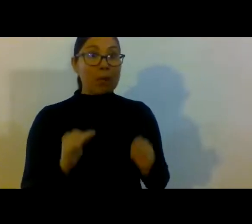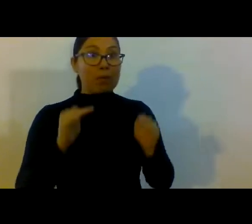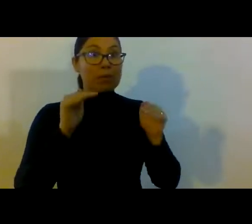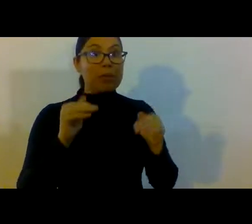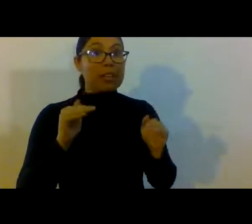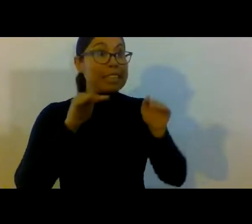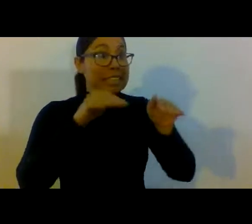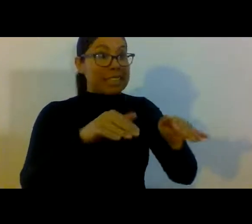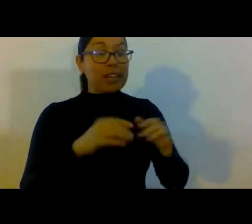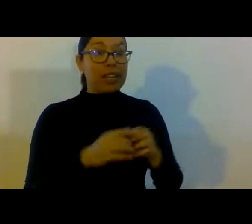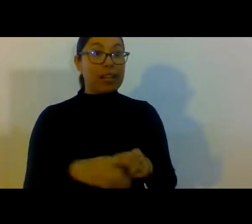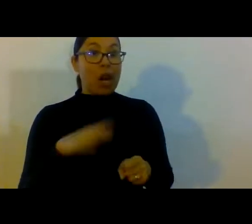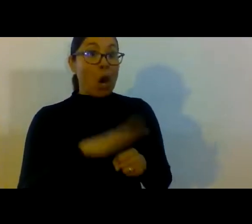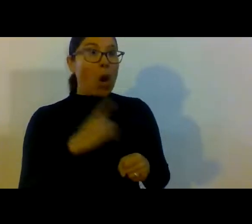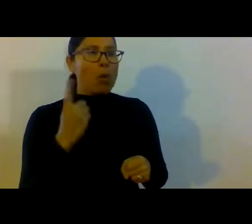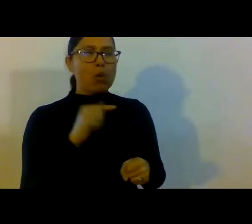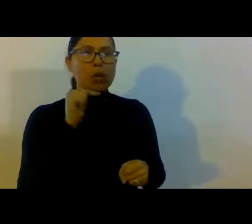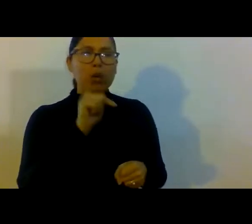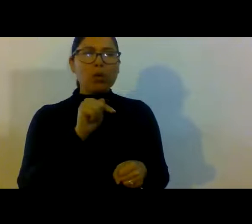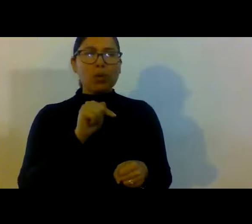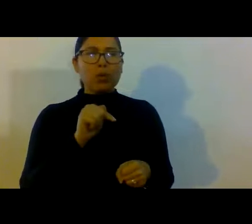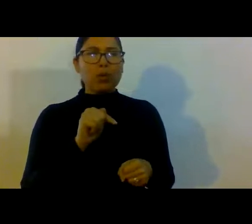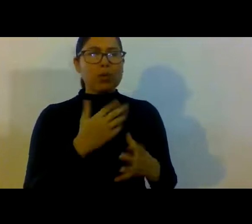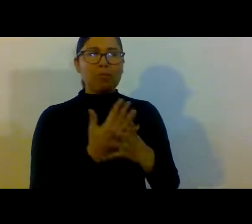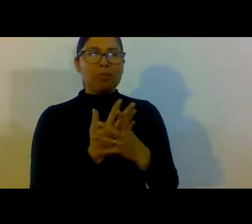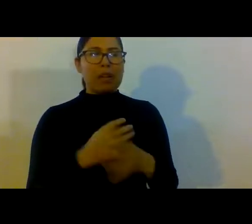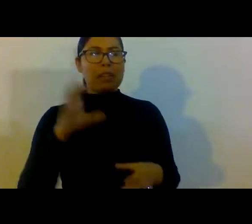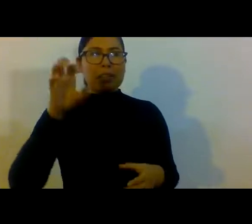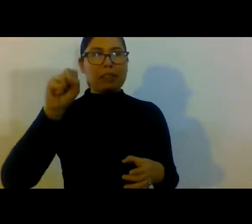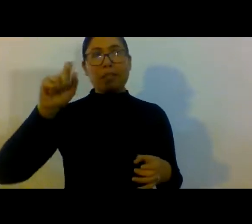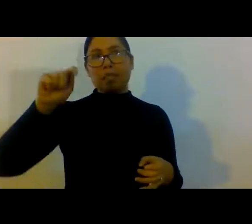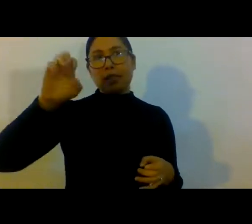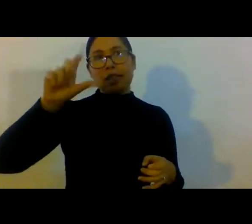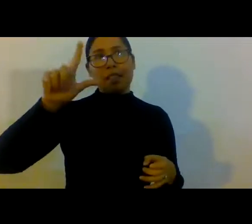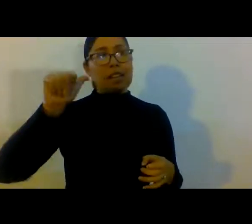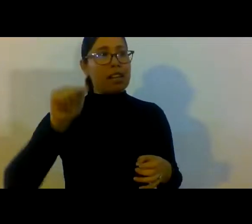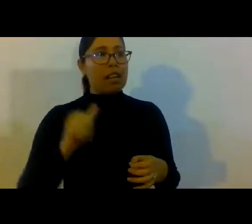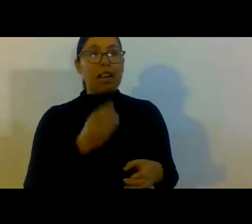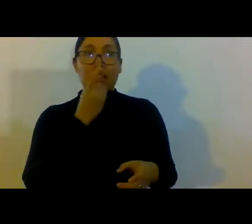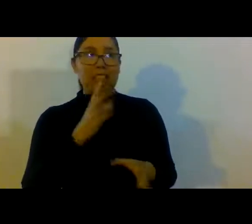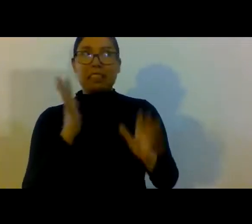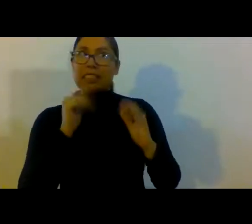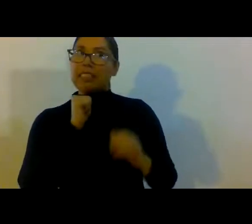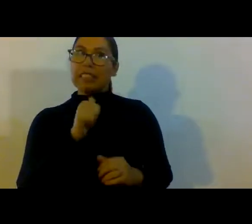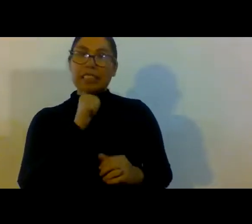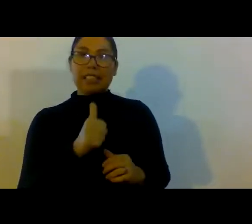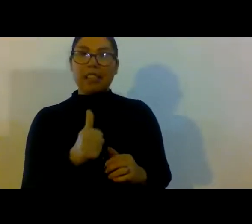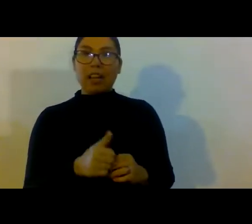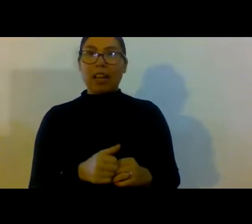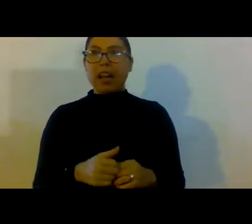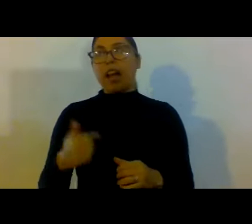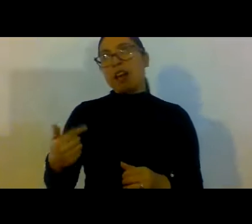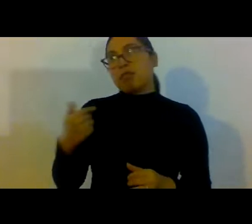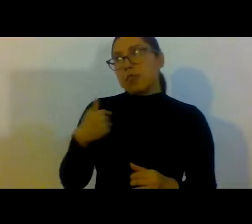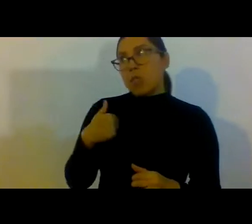adulto me dice que estamos haciendo algo y no le diga a nadie, pues no lo debo de decir. O no, porque a mí el otro día mi papá me dijo que